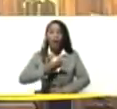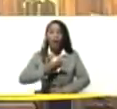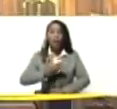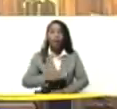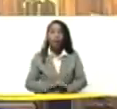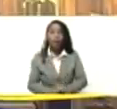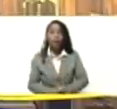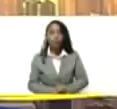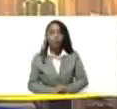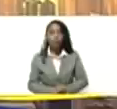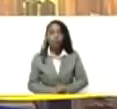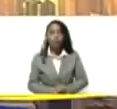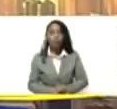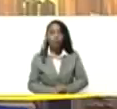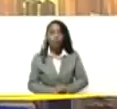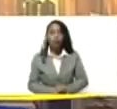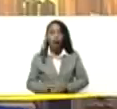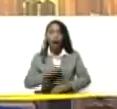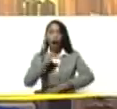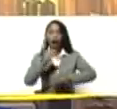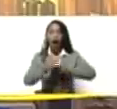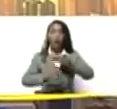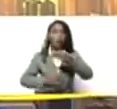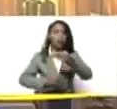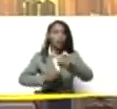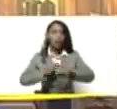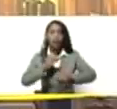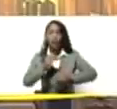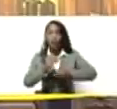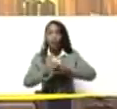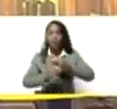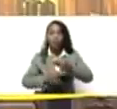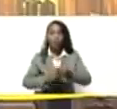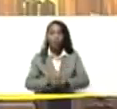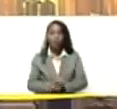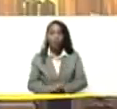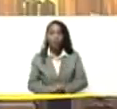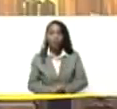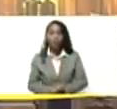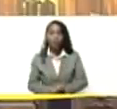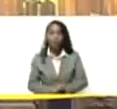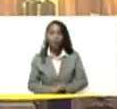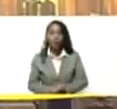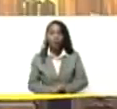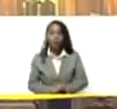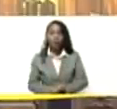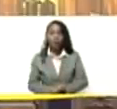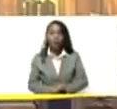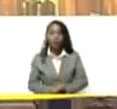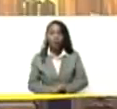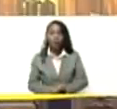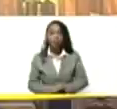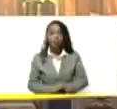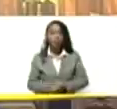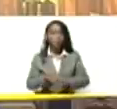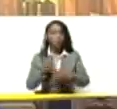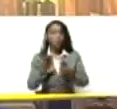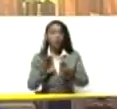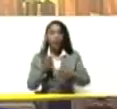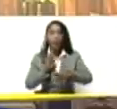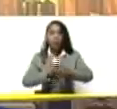y de conversar largamente con el gobernador electo de barinas sergio garrido también